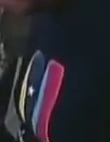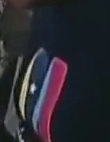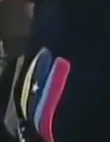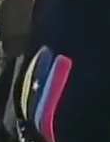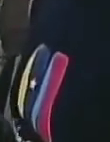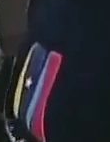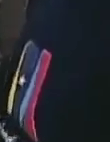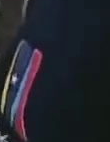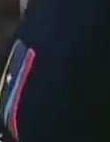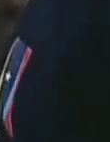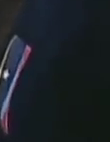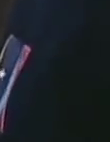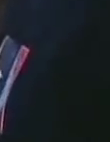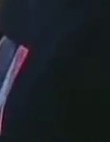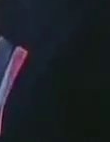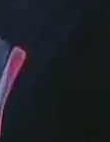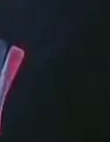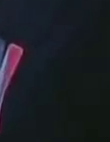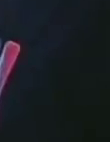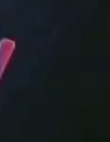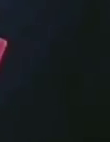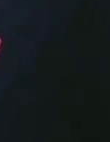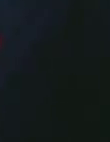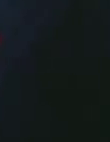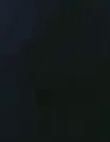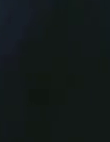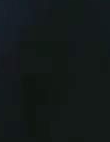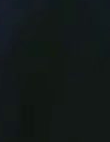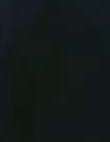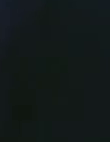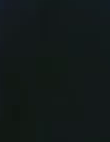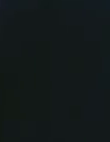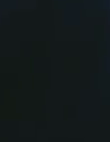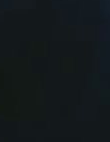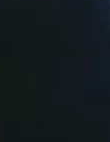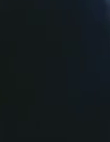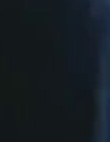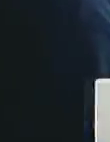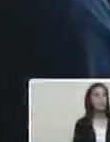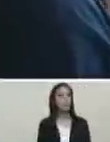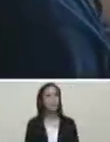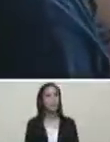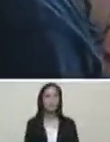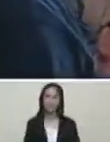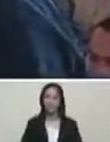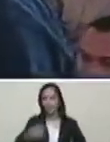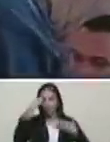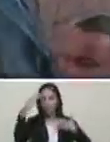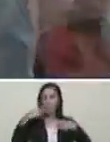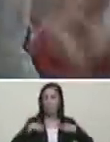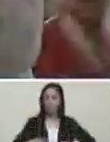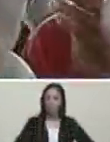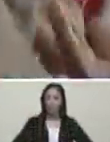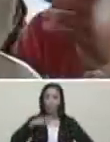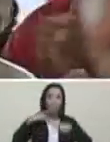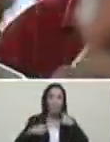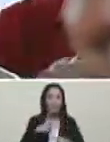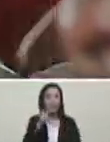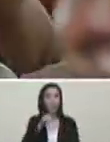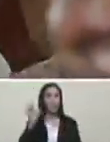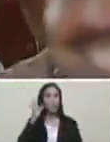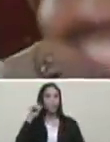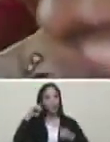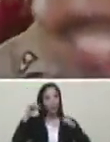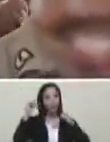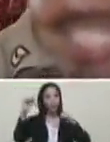Mi saludo a la Milicia Nacional Bolivariana, miliciano, miliciana. ¡A la calle, miliciano!